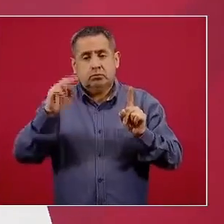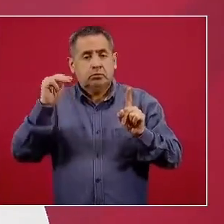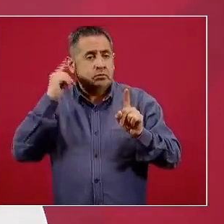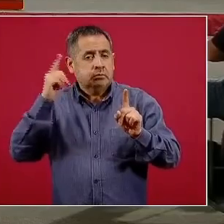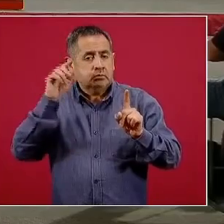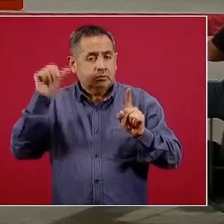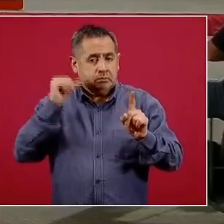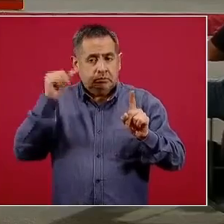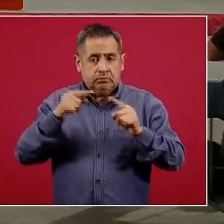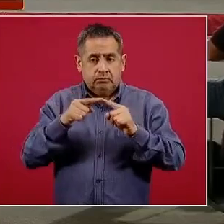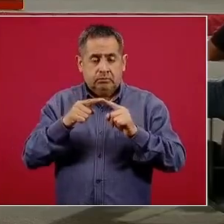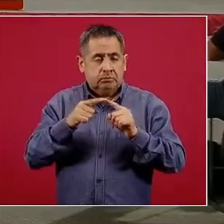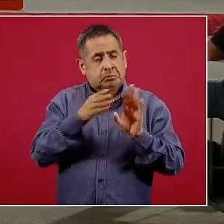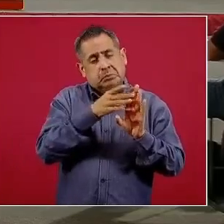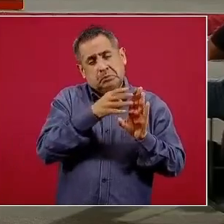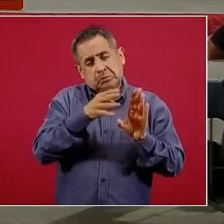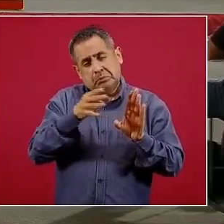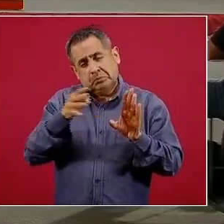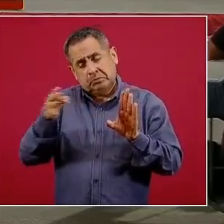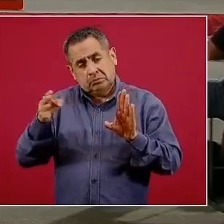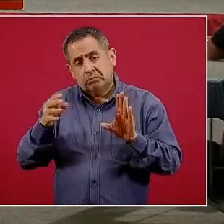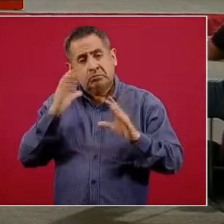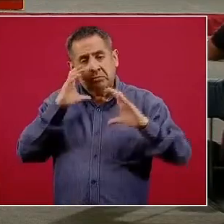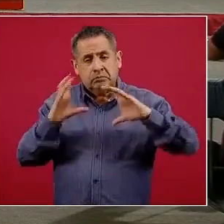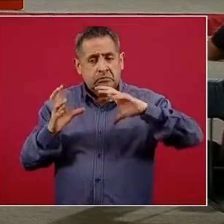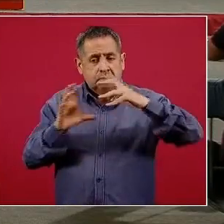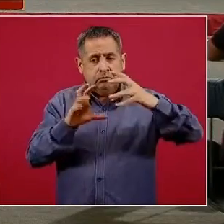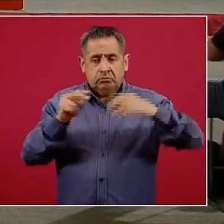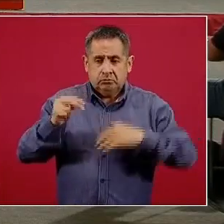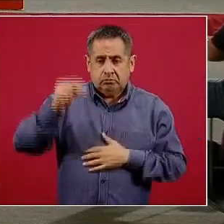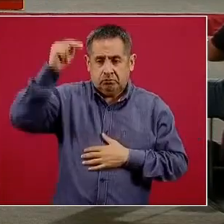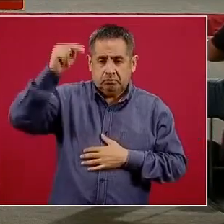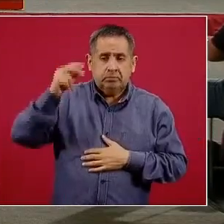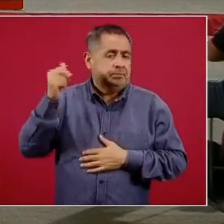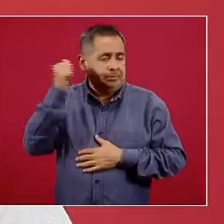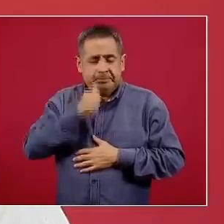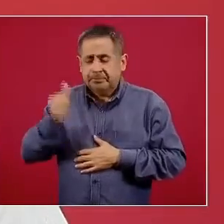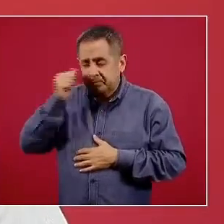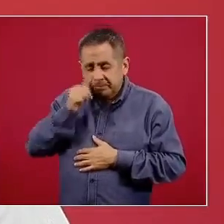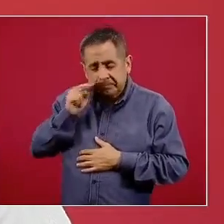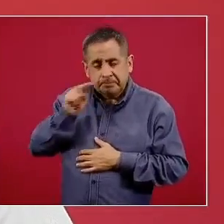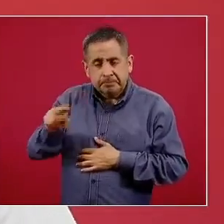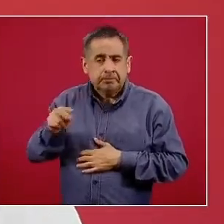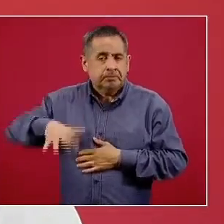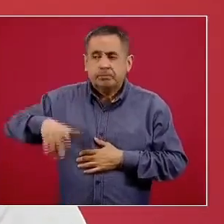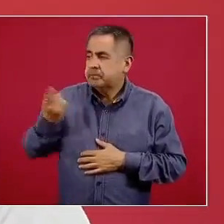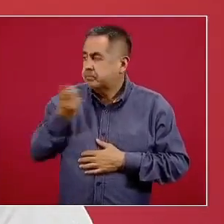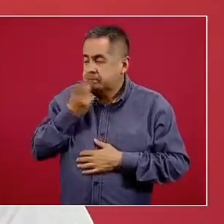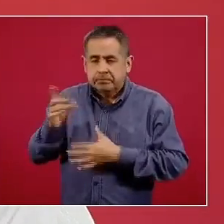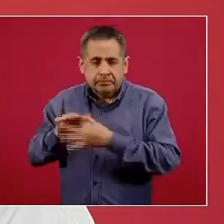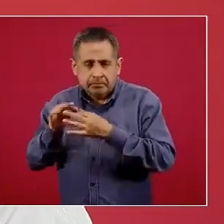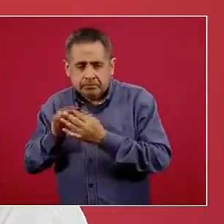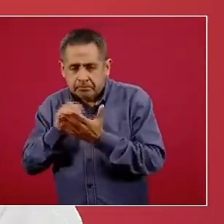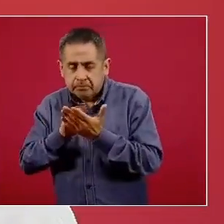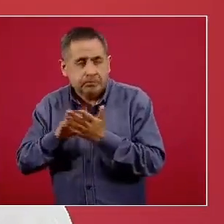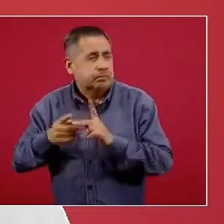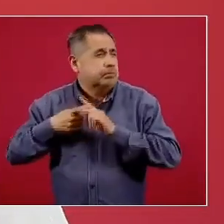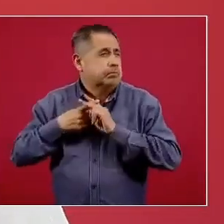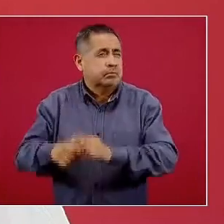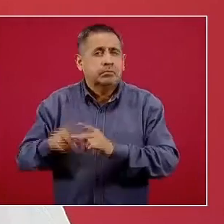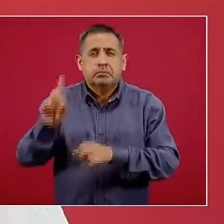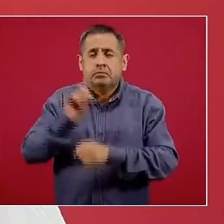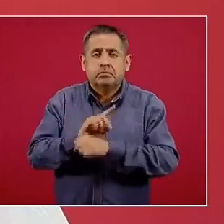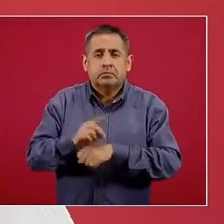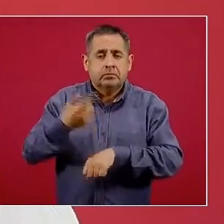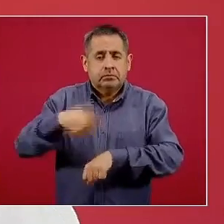del año siguiente. Por eso es que técnicamente en la vigilancia epidemiológica, como ya decía el doctor Alomía, se establece que a partir de la